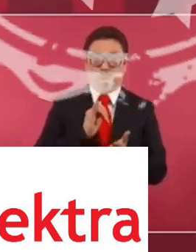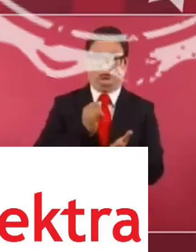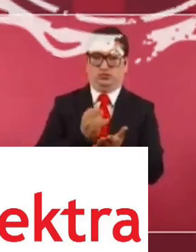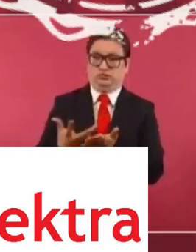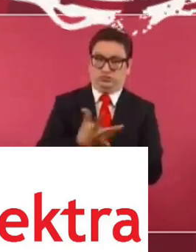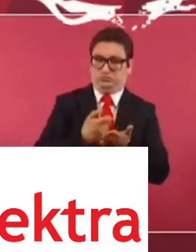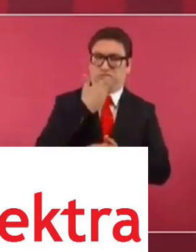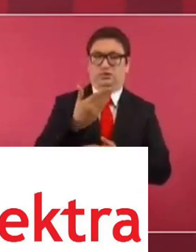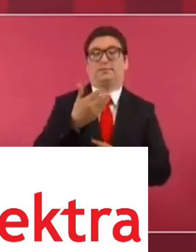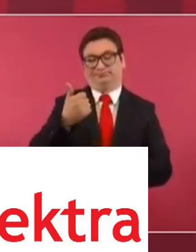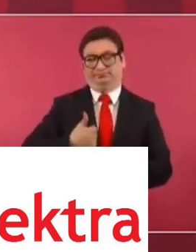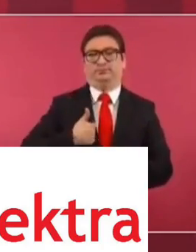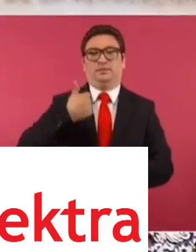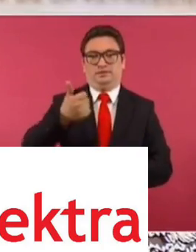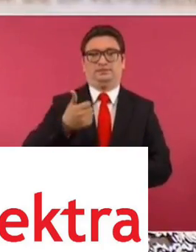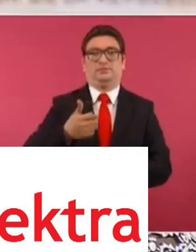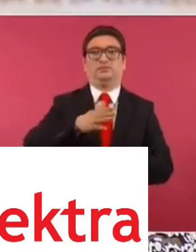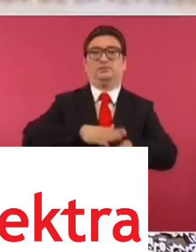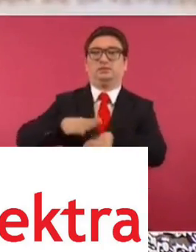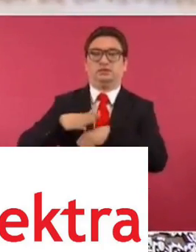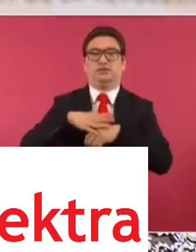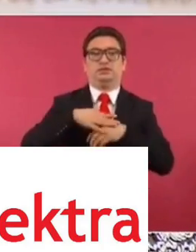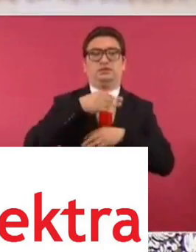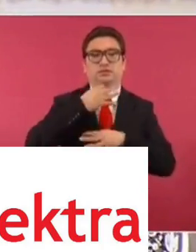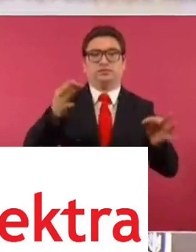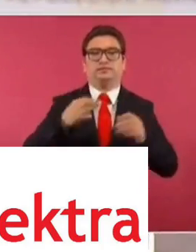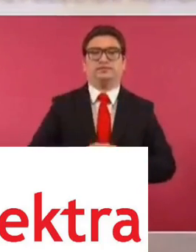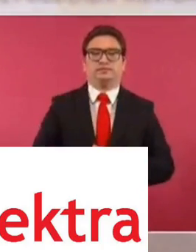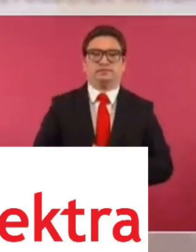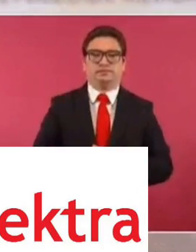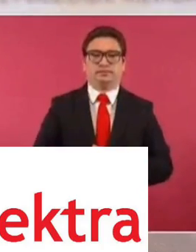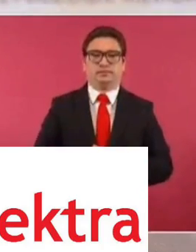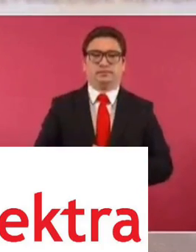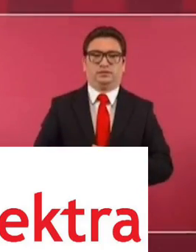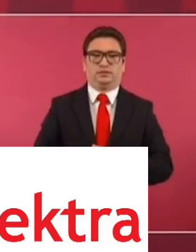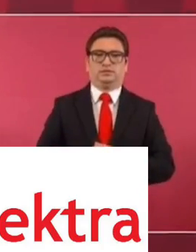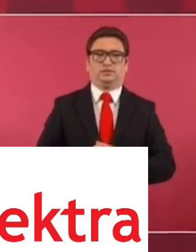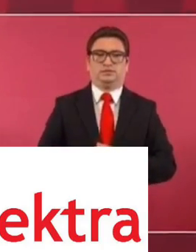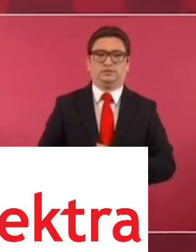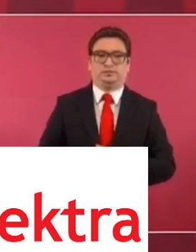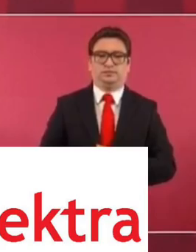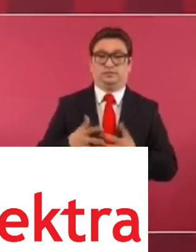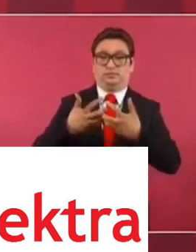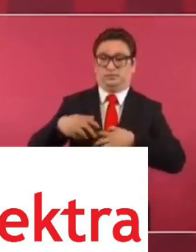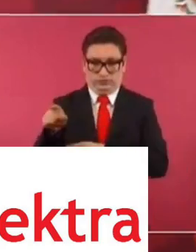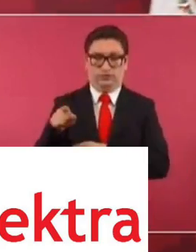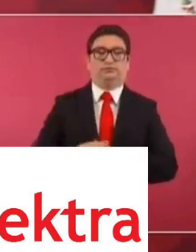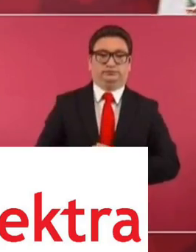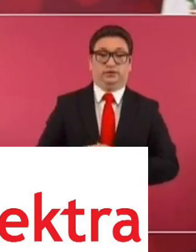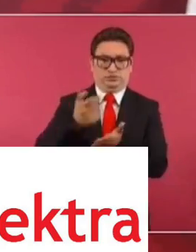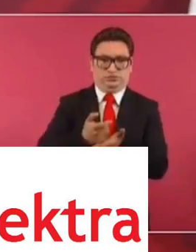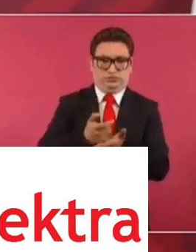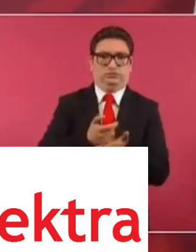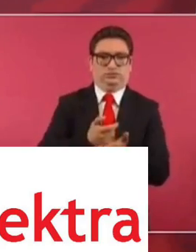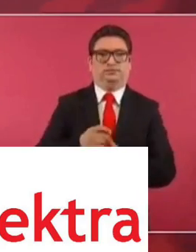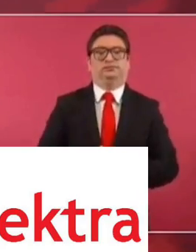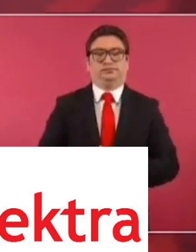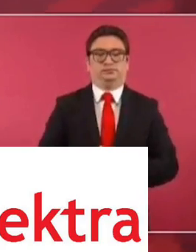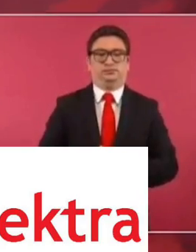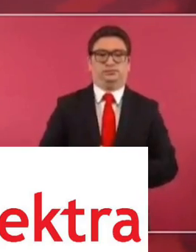Quiero aprovechar para informar que las empresas de Ricardo Salinas Pliego pagaron